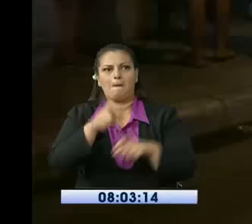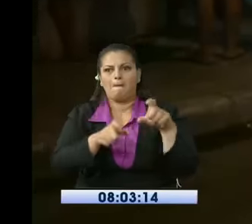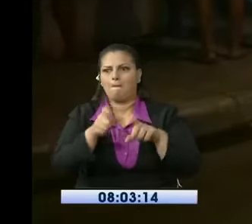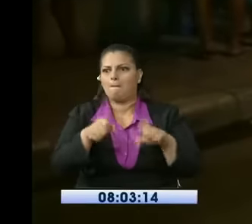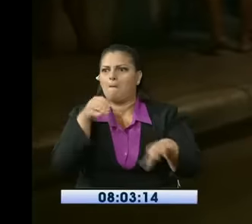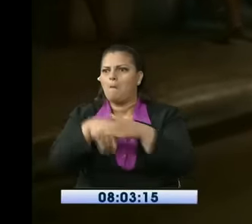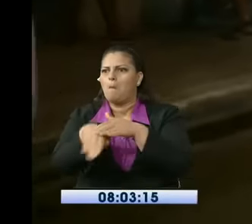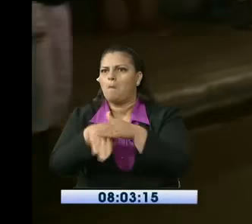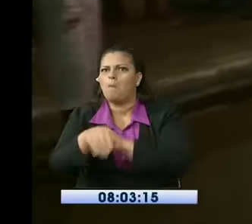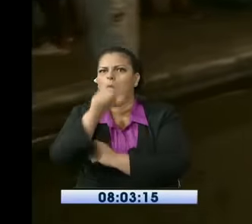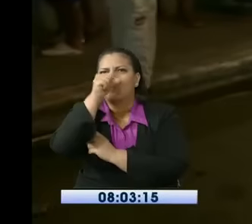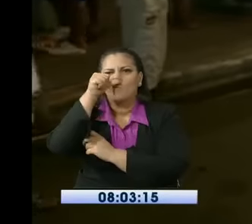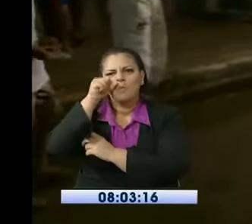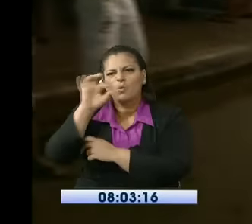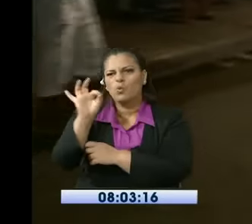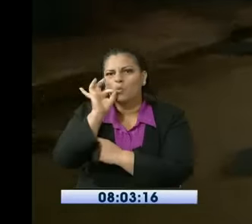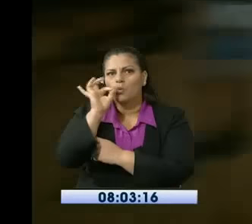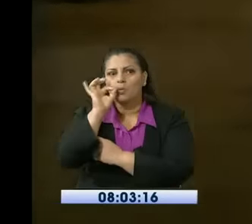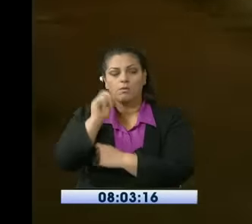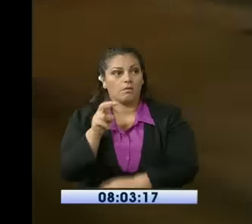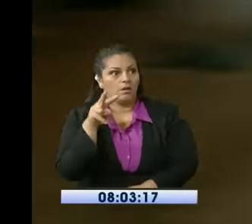televisión.